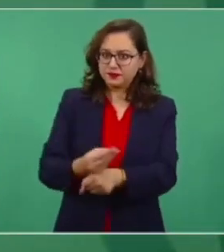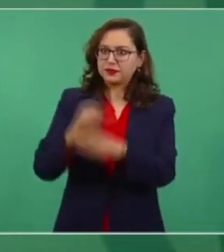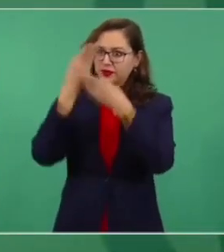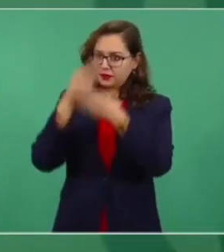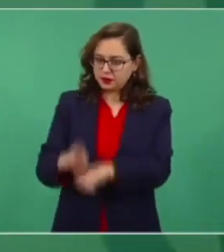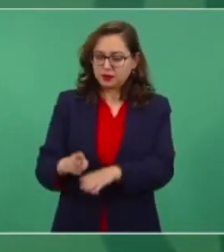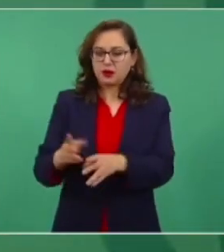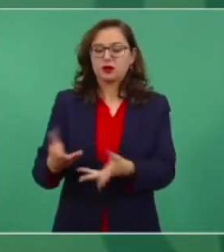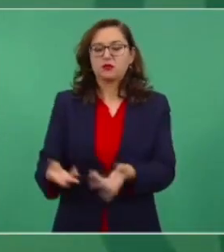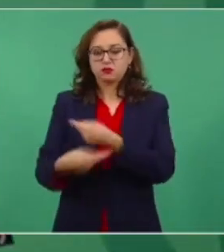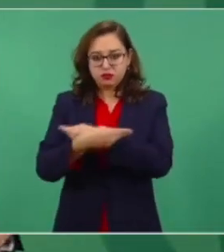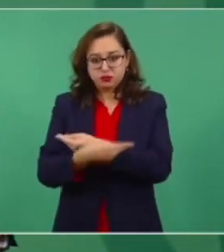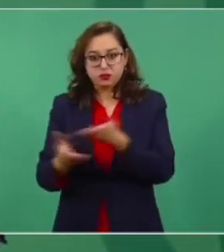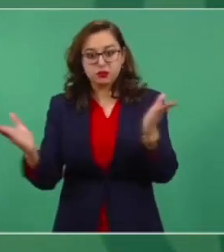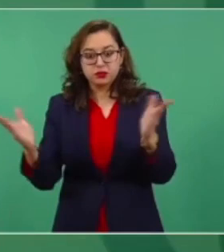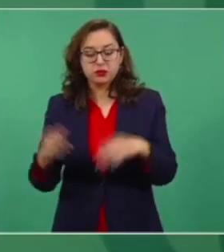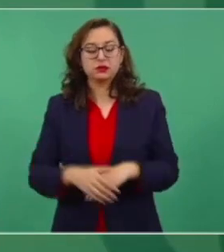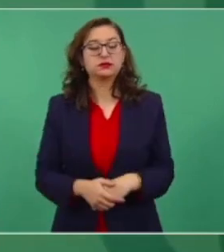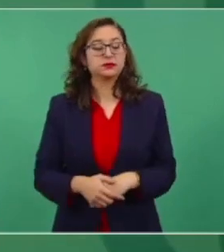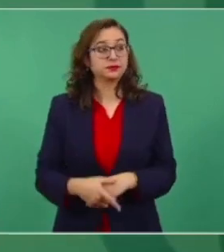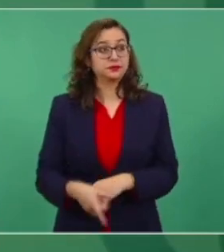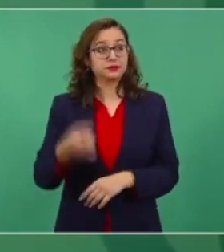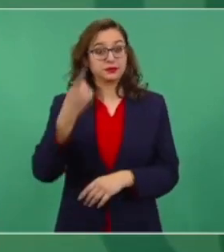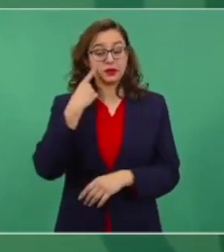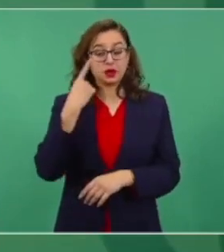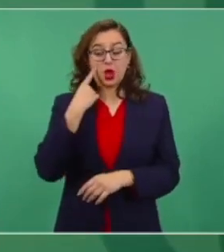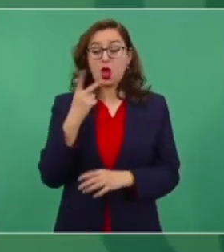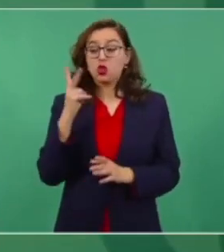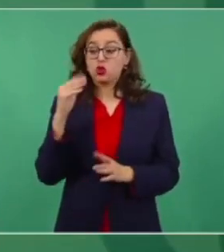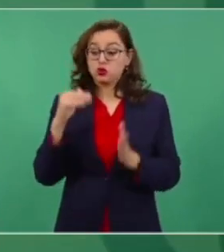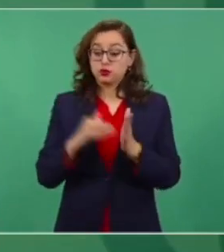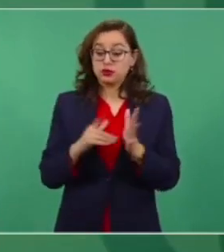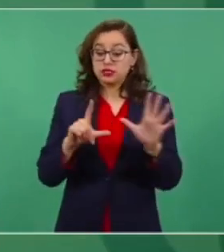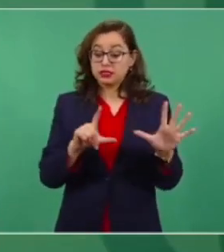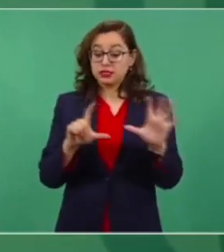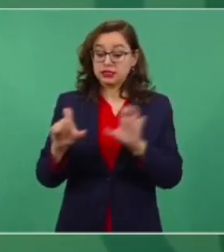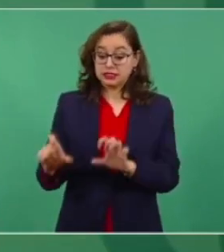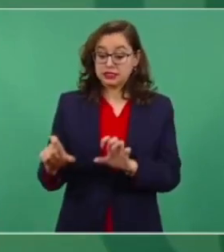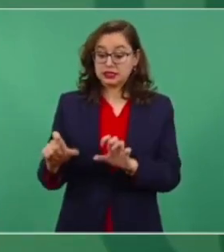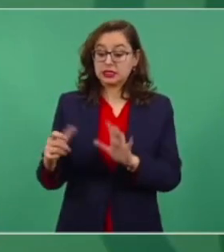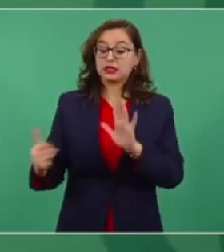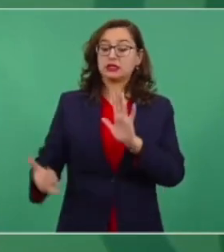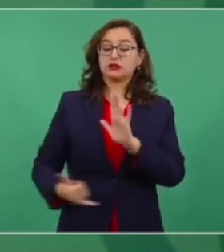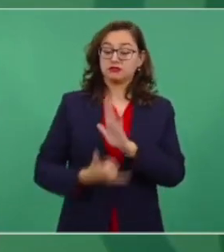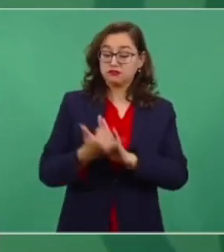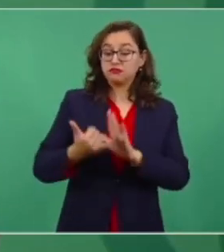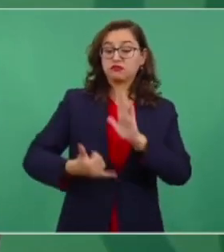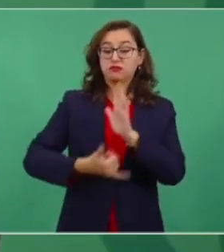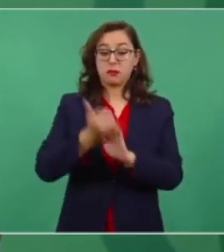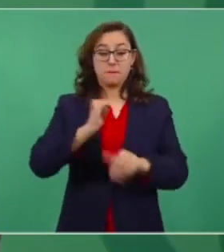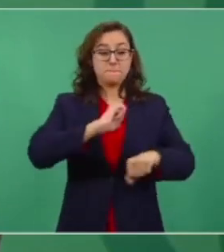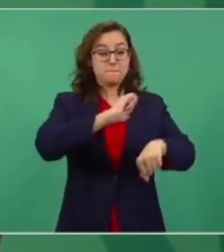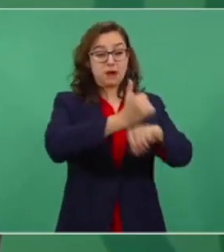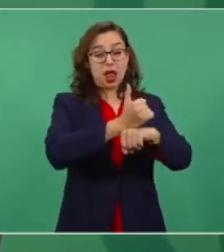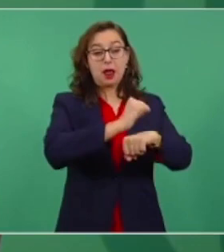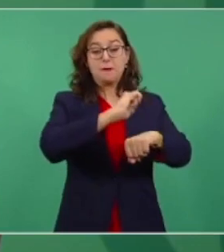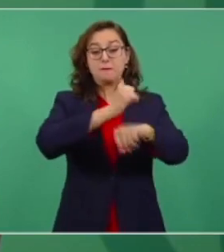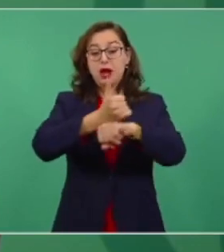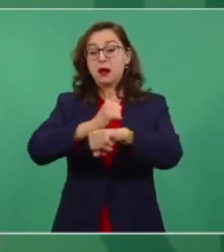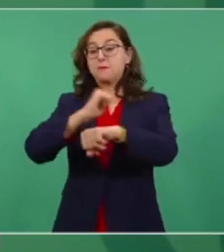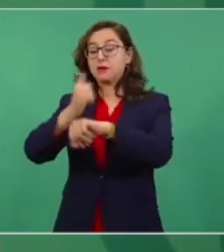Pero bueno, de las 2.700 sucursales que tenemos que construir,